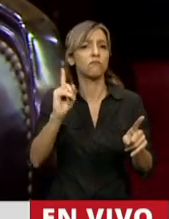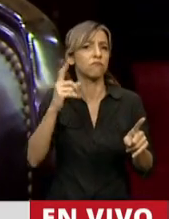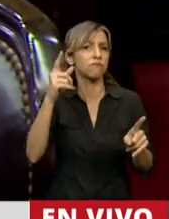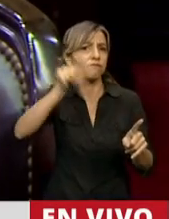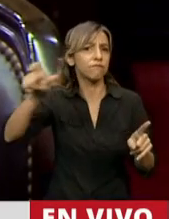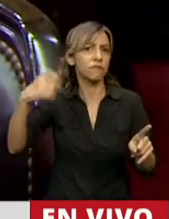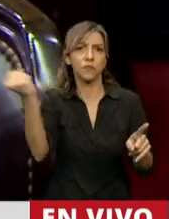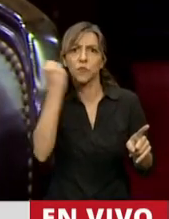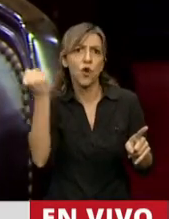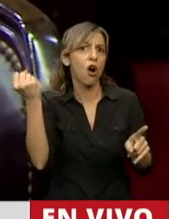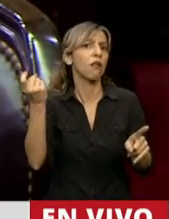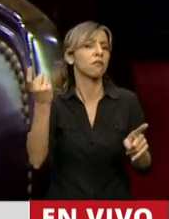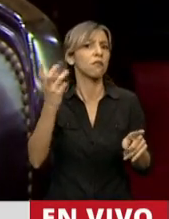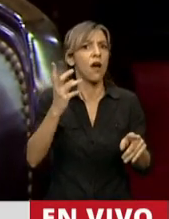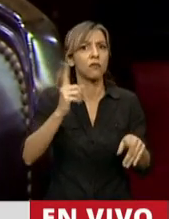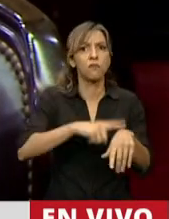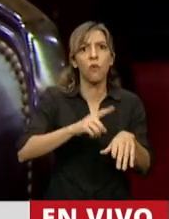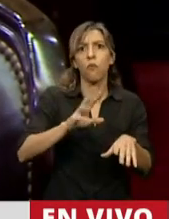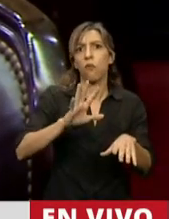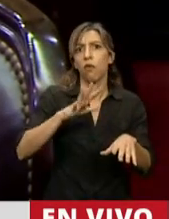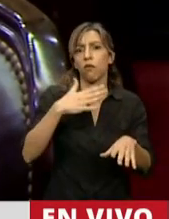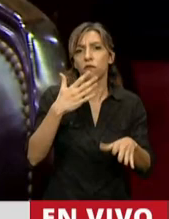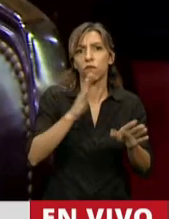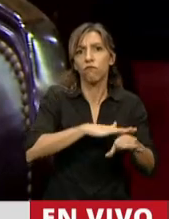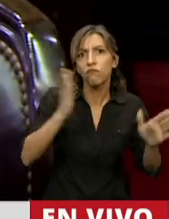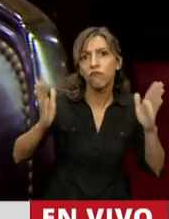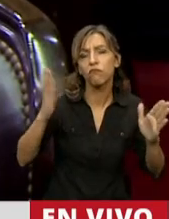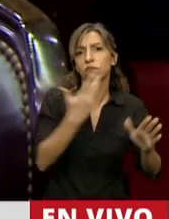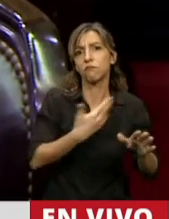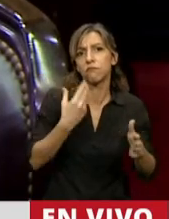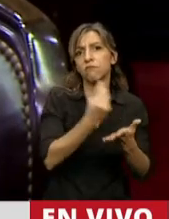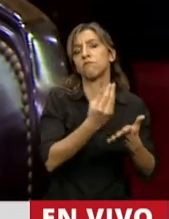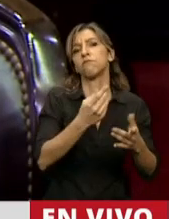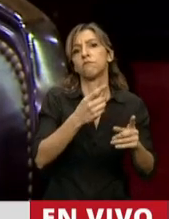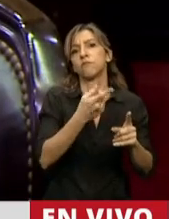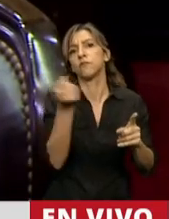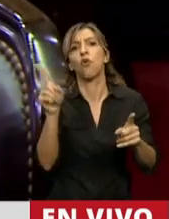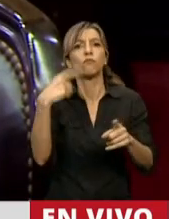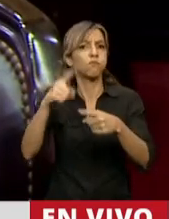formas de abordar y de elogiar la figura de Arturo Illia.